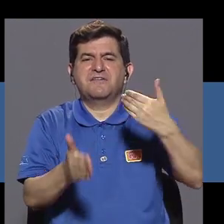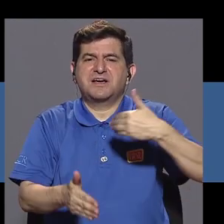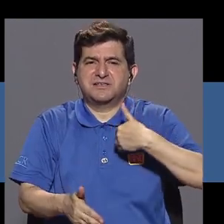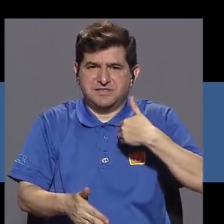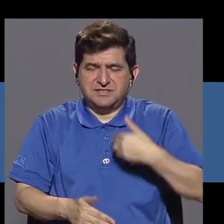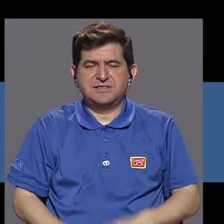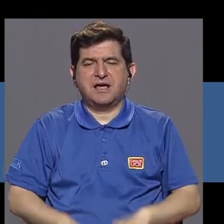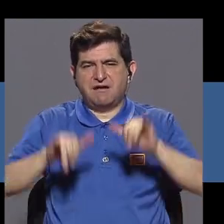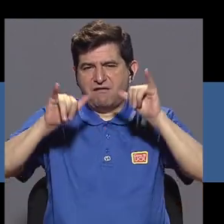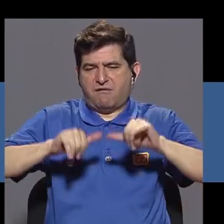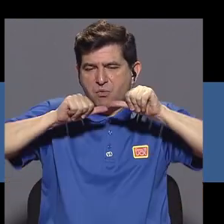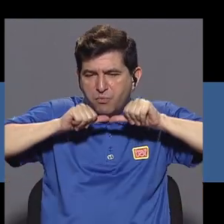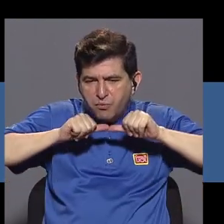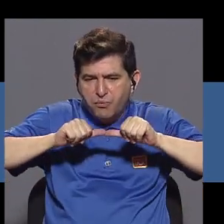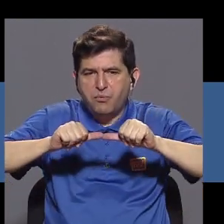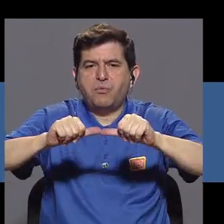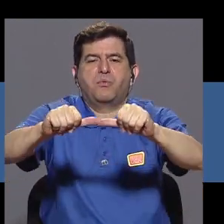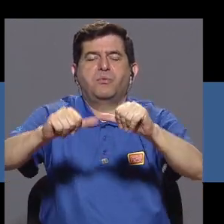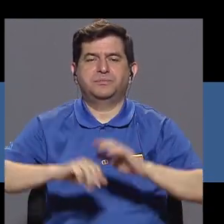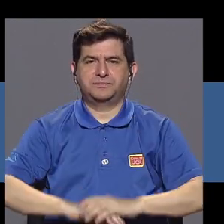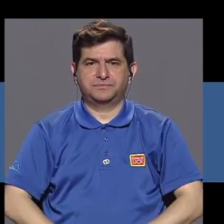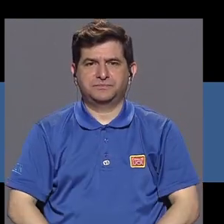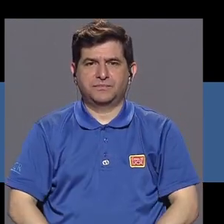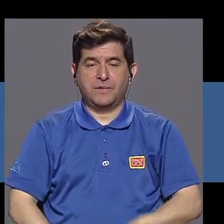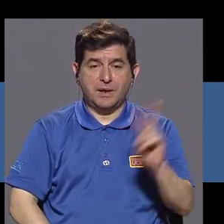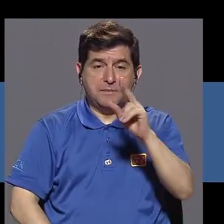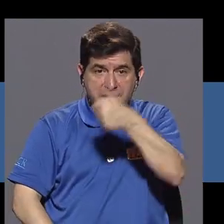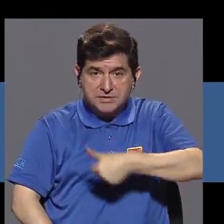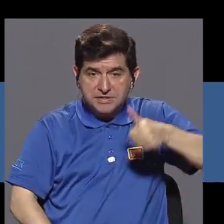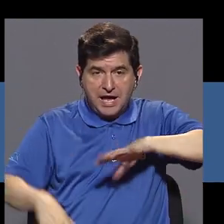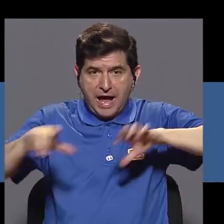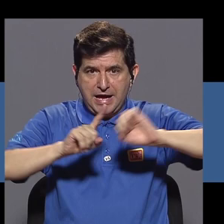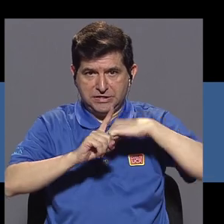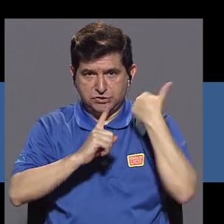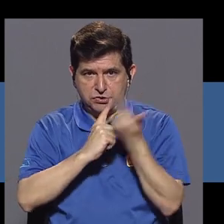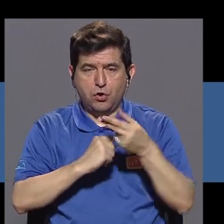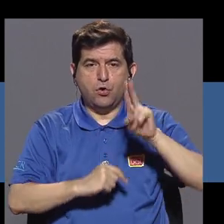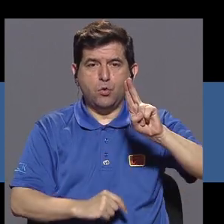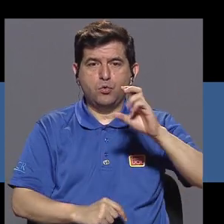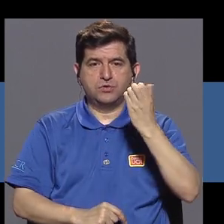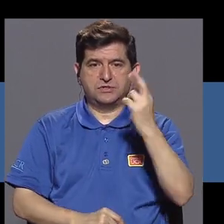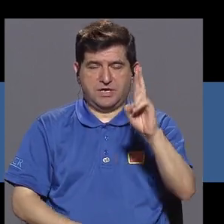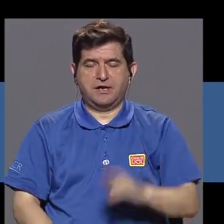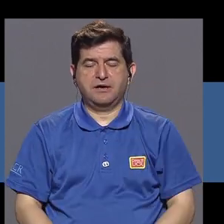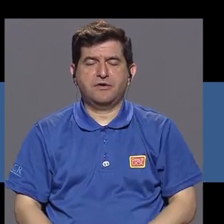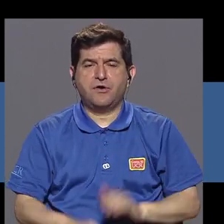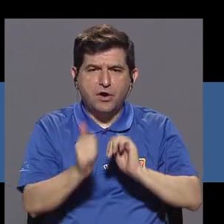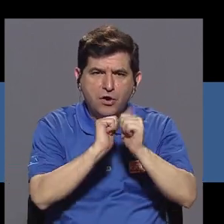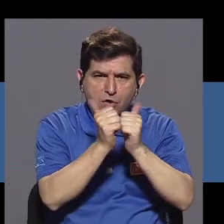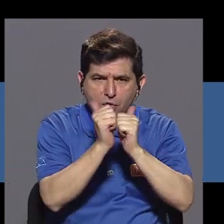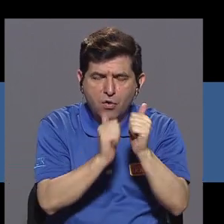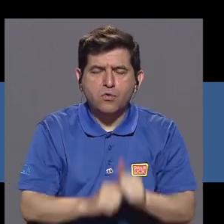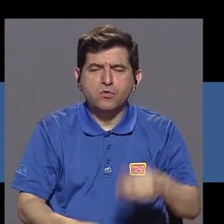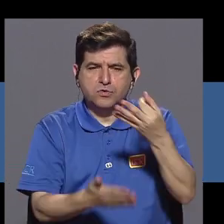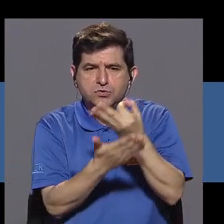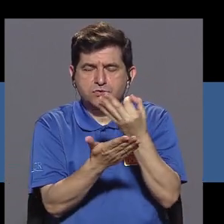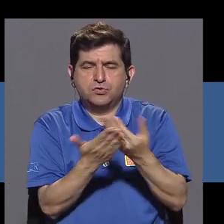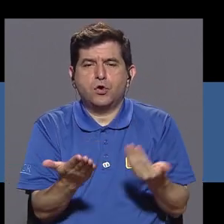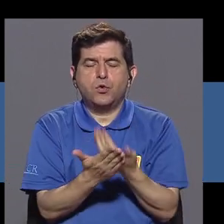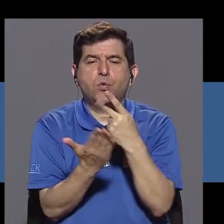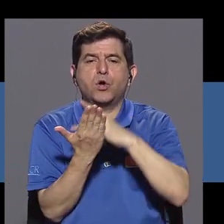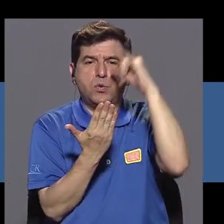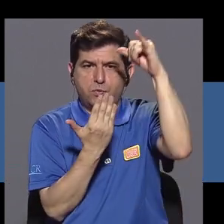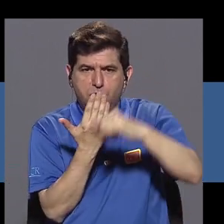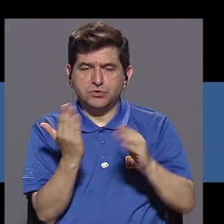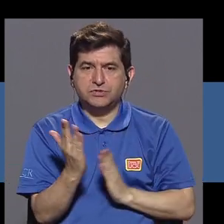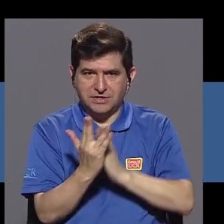tiempo. La Vicerrectoría de Acción Social, VAS, de la UCR, realiza un concurso para dar financiamiento a nuevos proyectos a